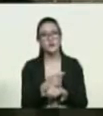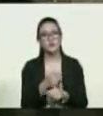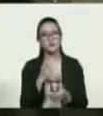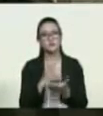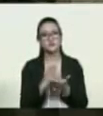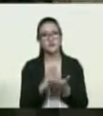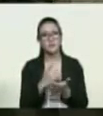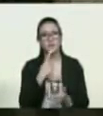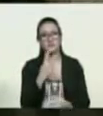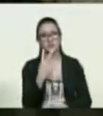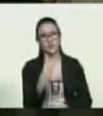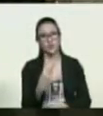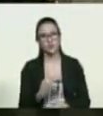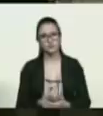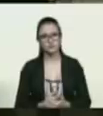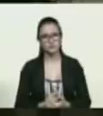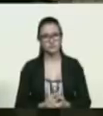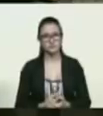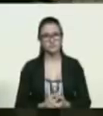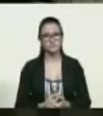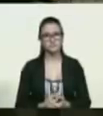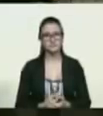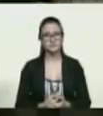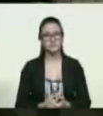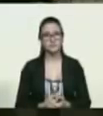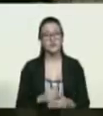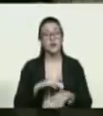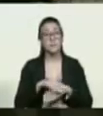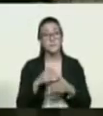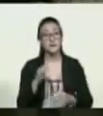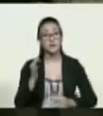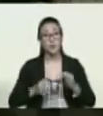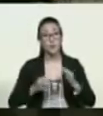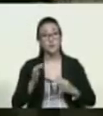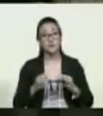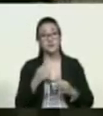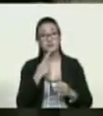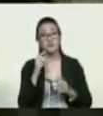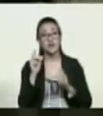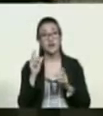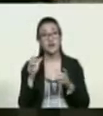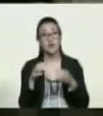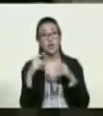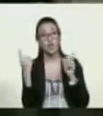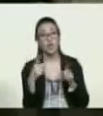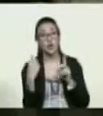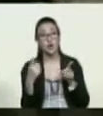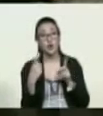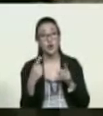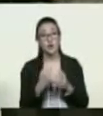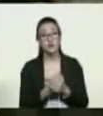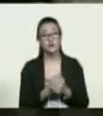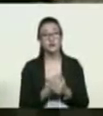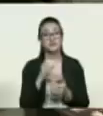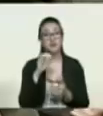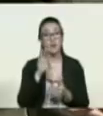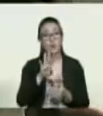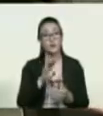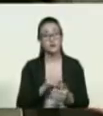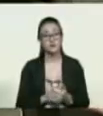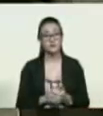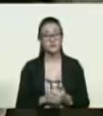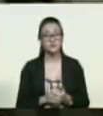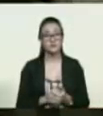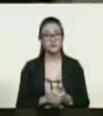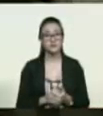siempre a 2. De igual manera, el ministro de Interior y Justicia hablaba que uno de esos drones tenía, los drones tenían C4, pero el primer